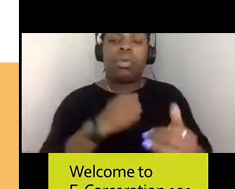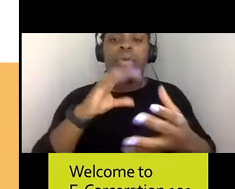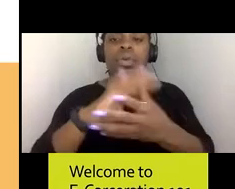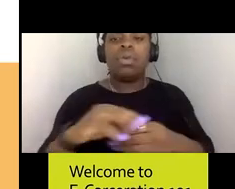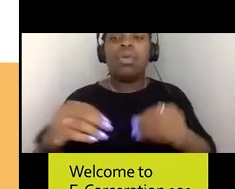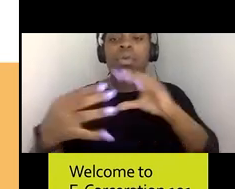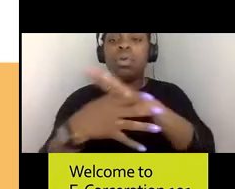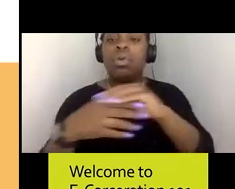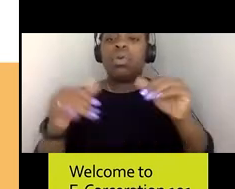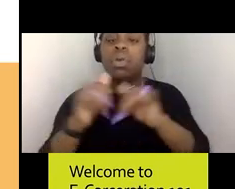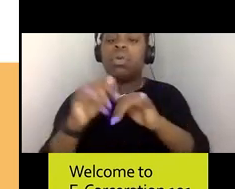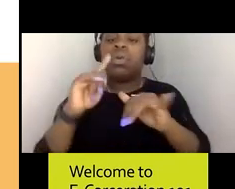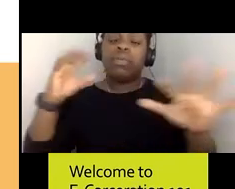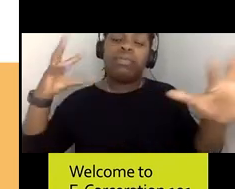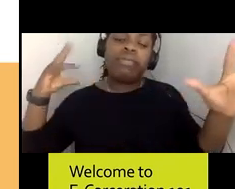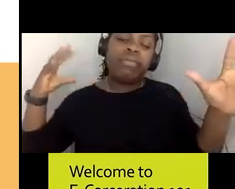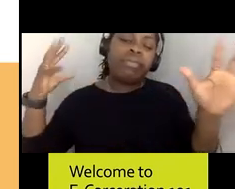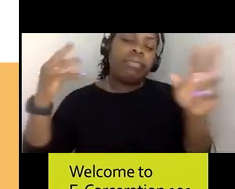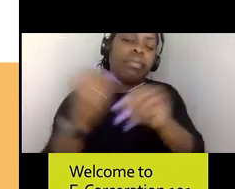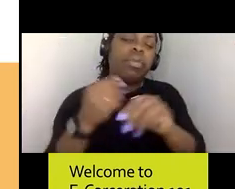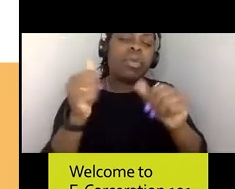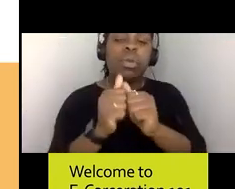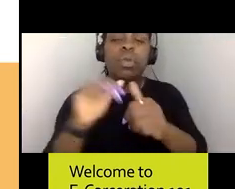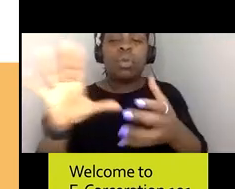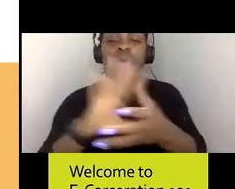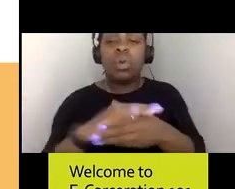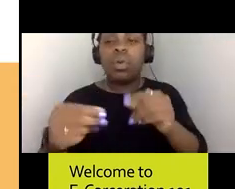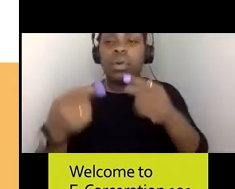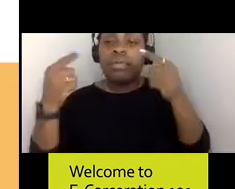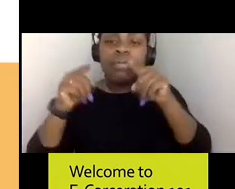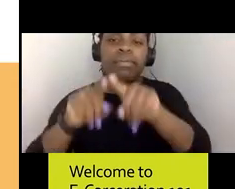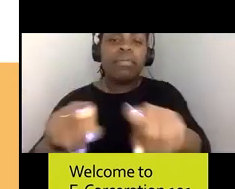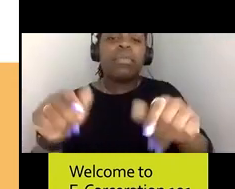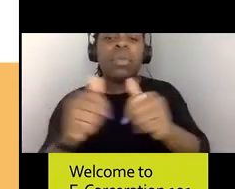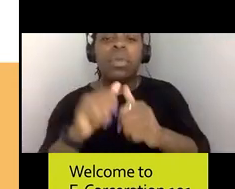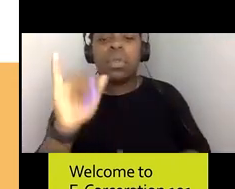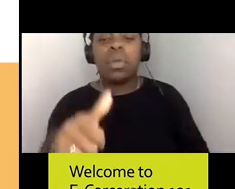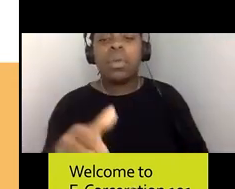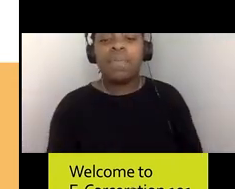historias y la data que está conectada a esas historias.